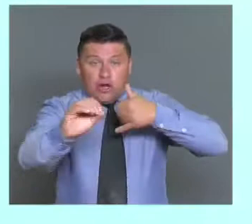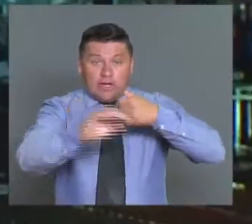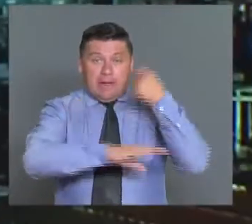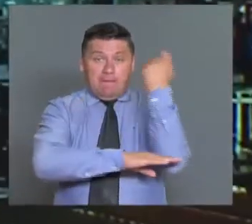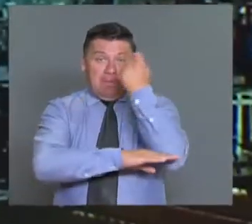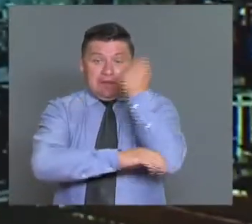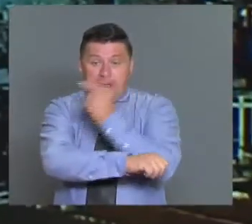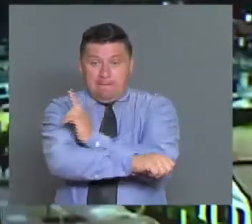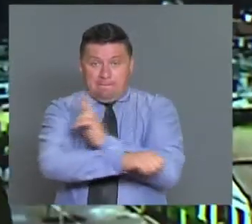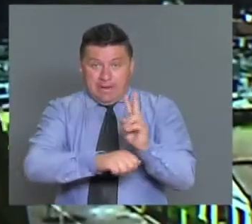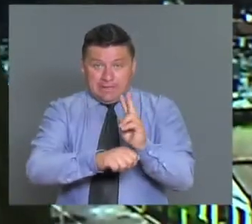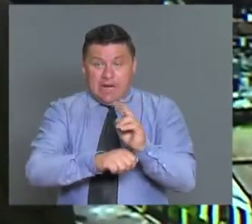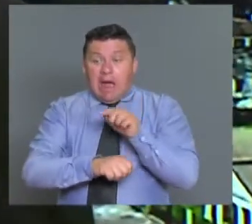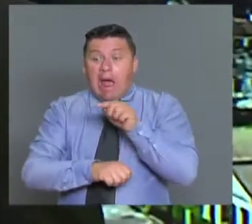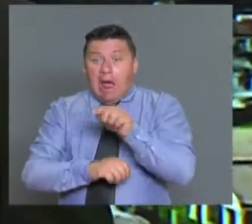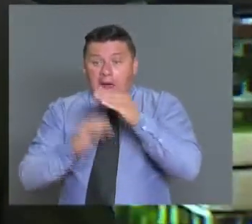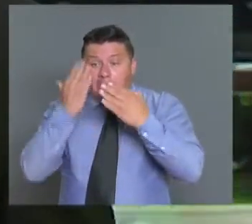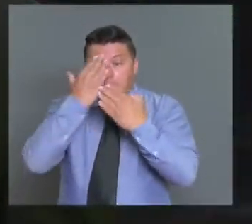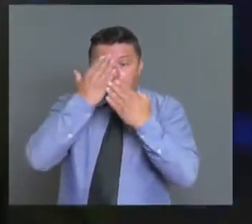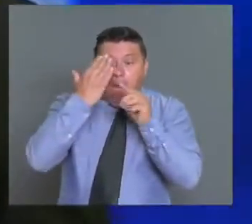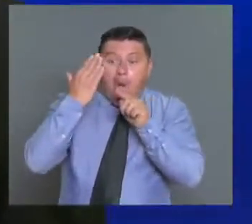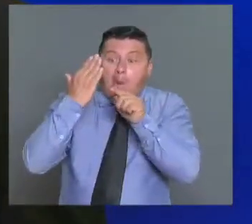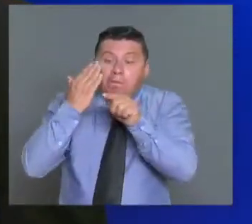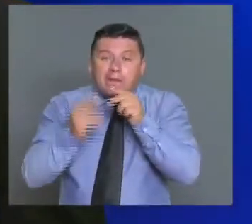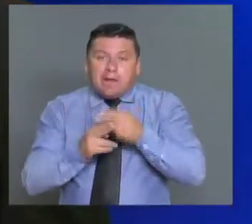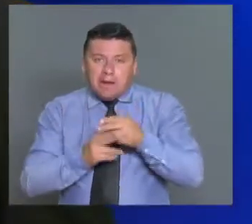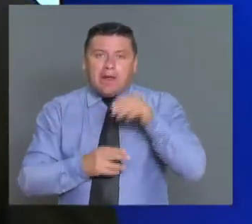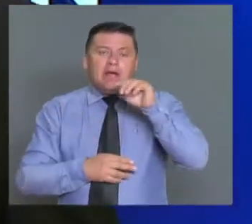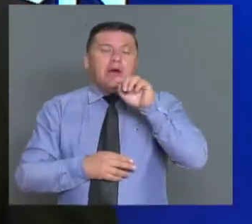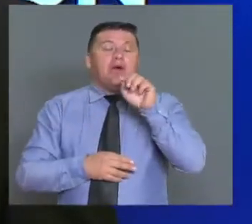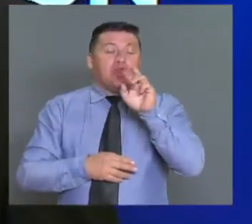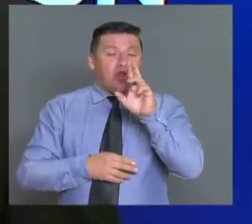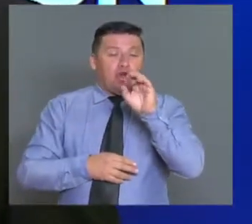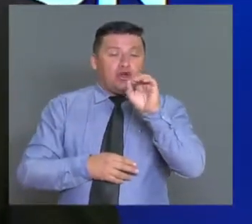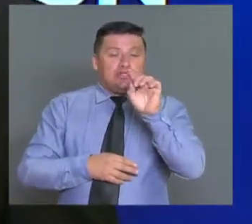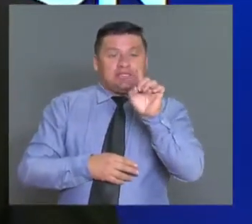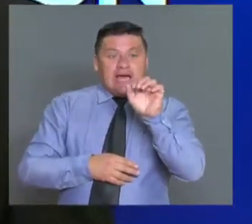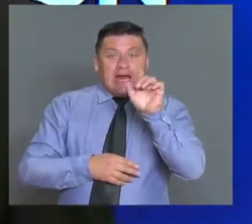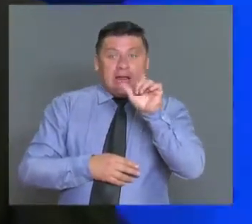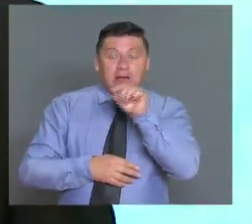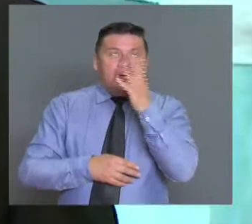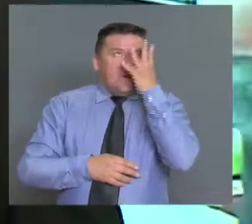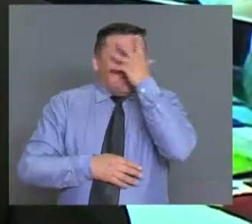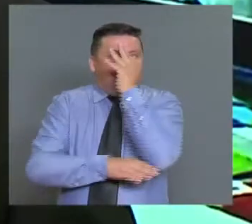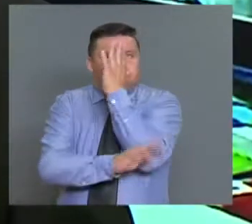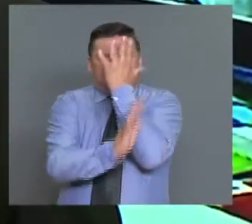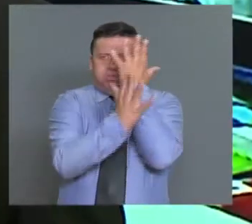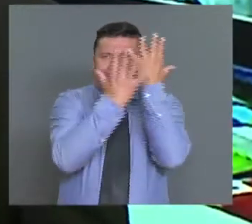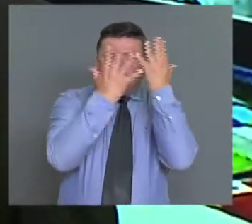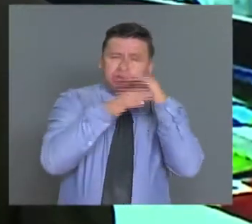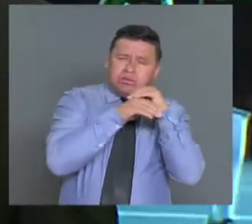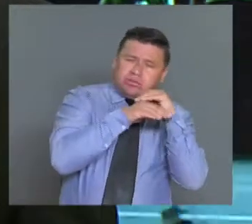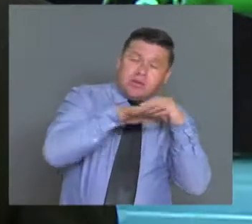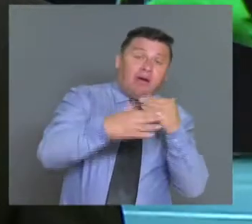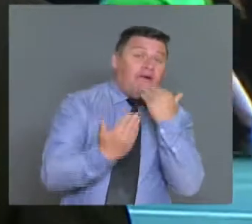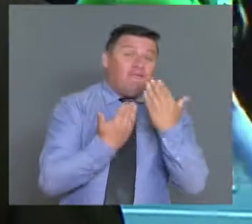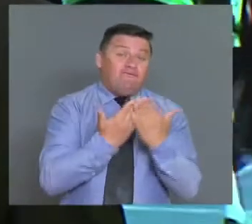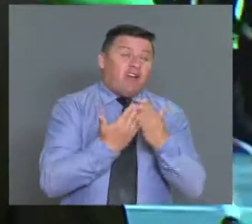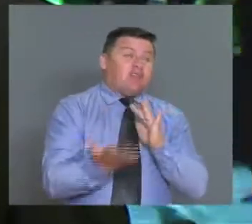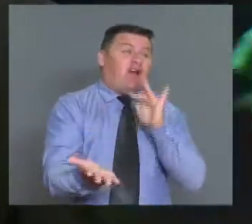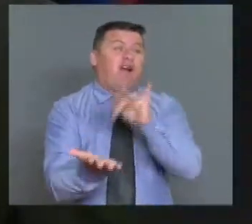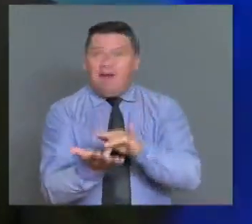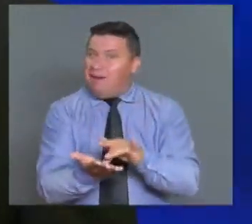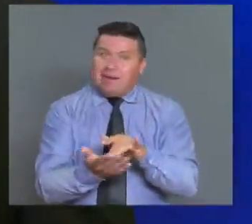se encuentra Santa Rosalía, un municipio de exuberante belleza natural, una región distante a la que no es fácil llegar.